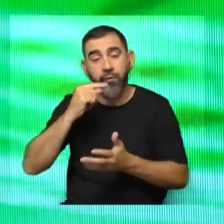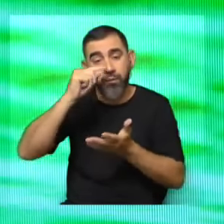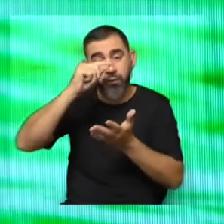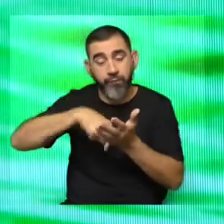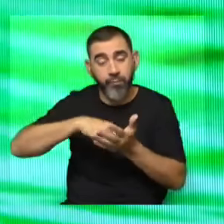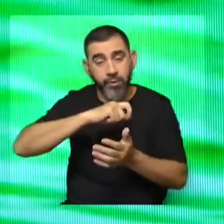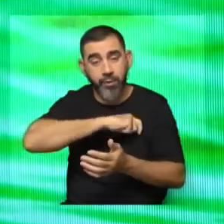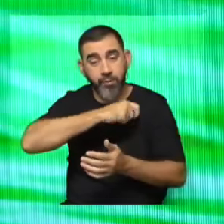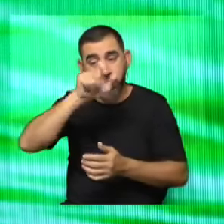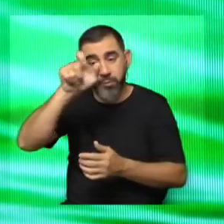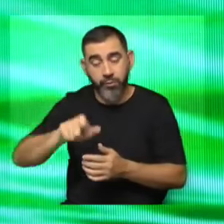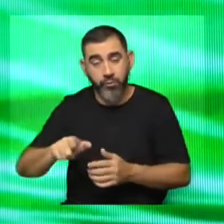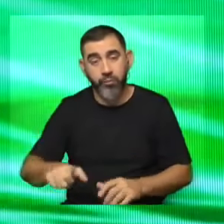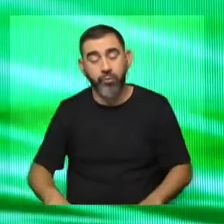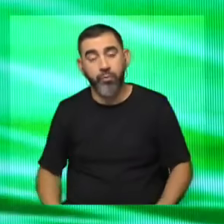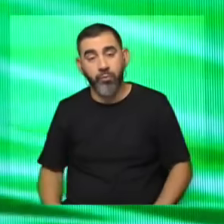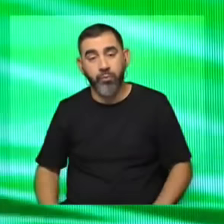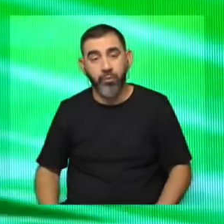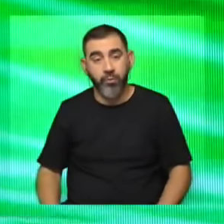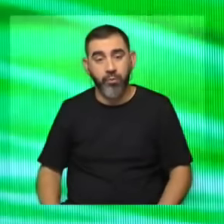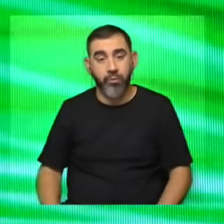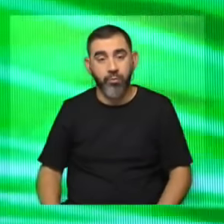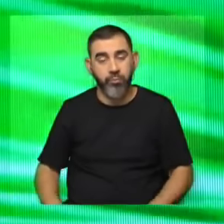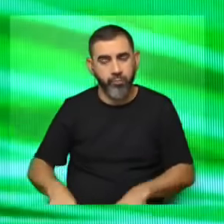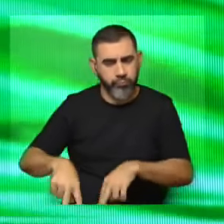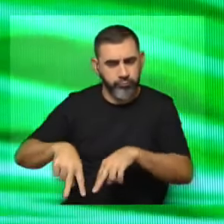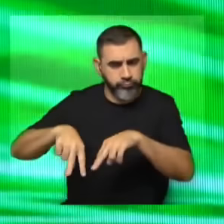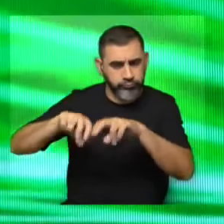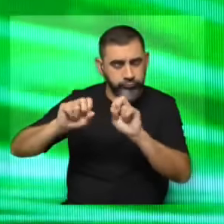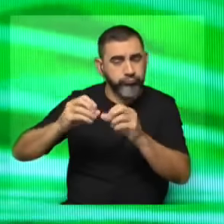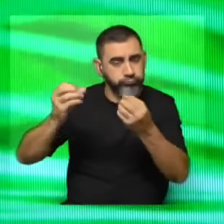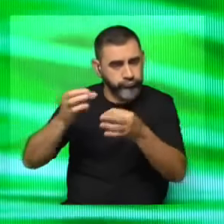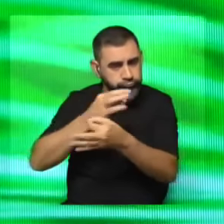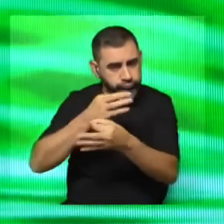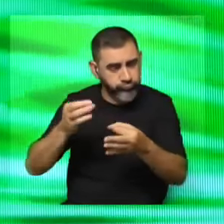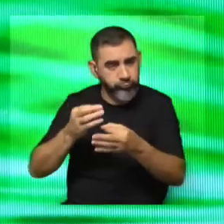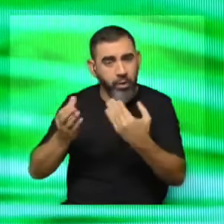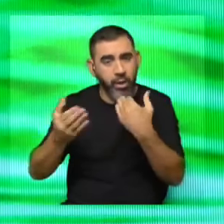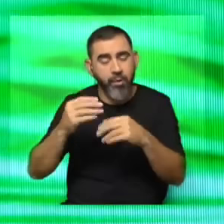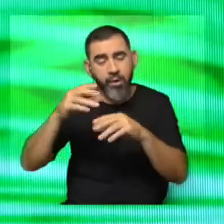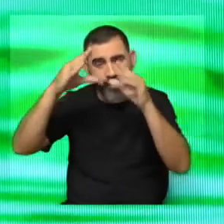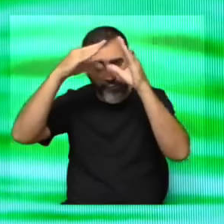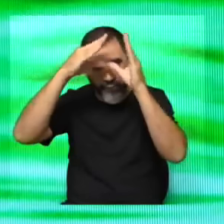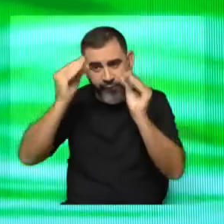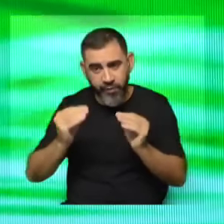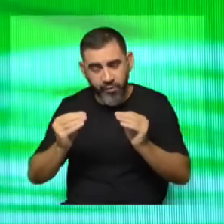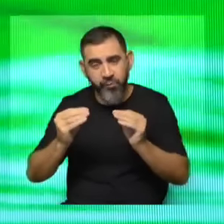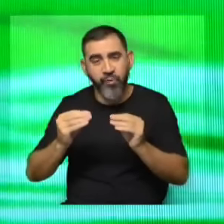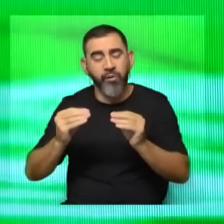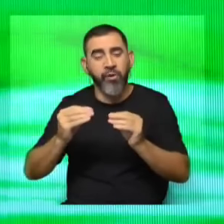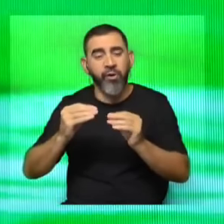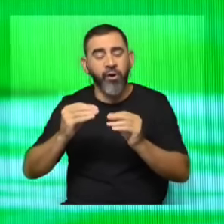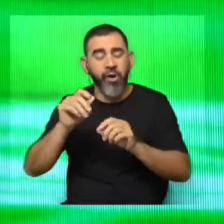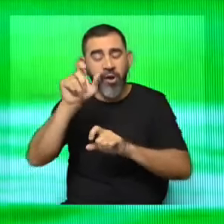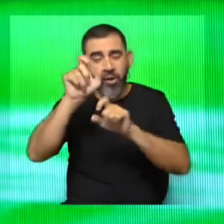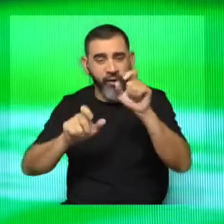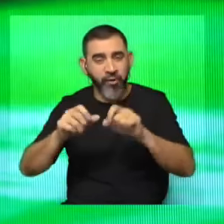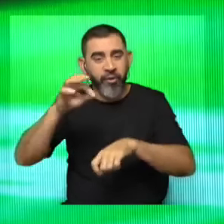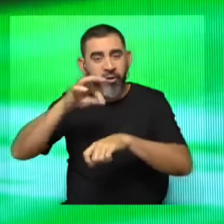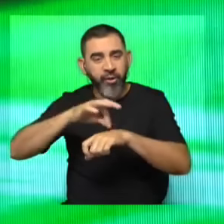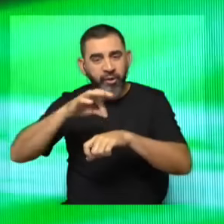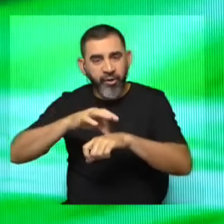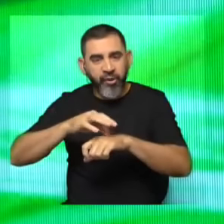Inspector pero que ya está elaborado que fue producto de una investigación donde se donde se habló con la enfermería con los licenciados y licenciadas con los médicos